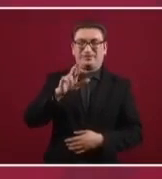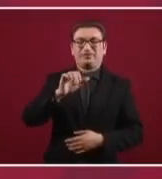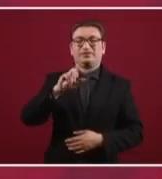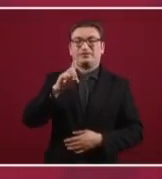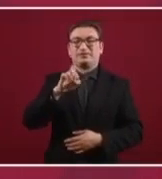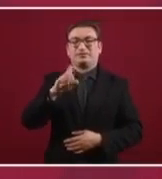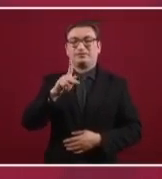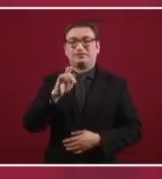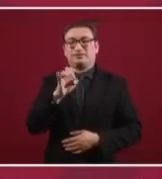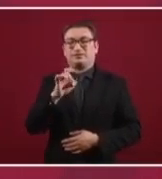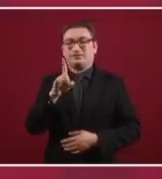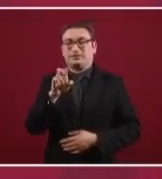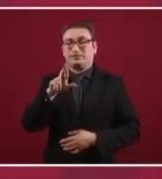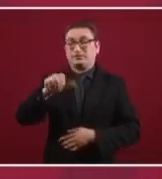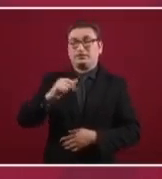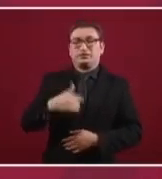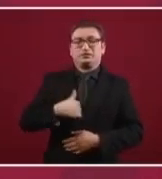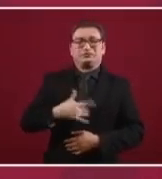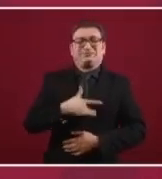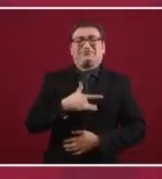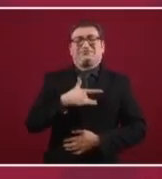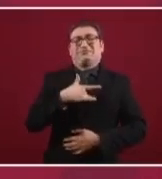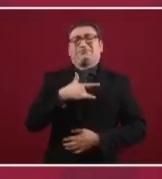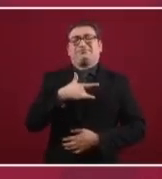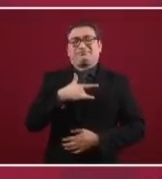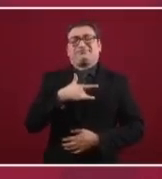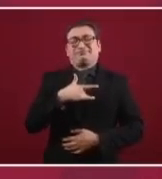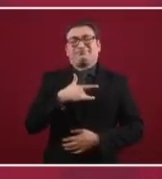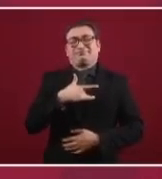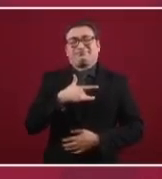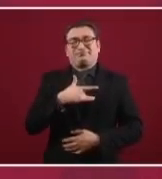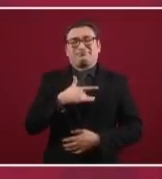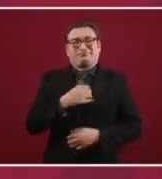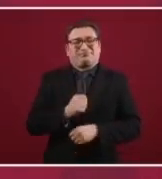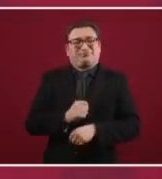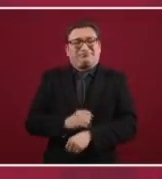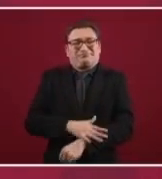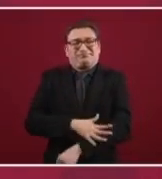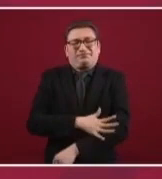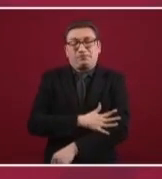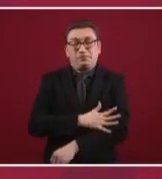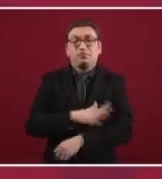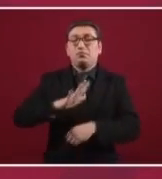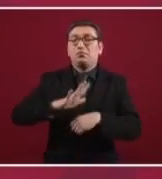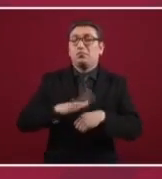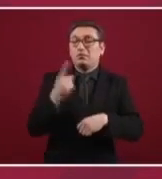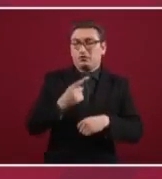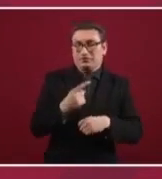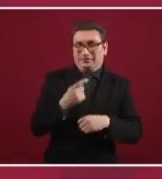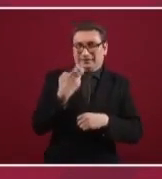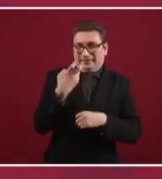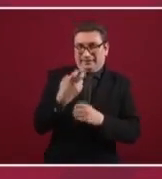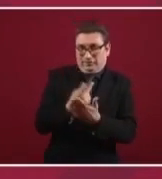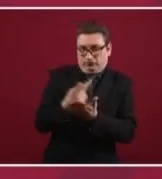pues me llené de sentimientos por todo lo que significó